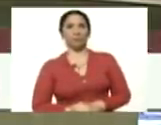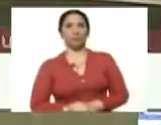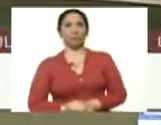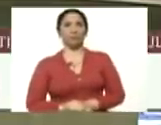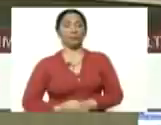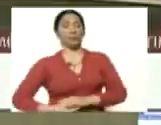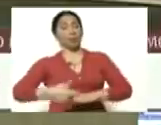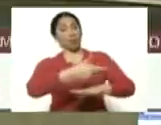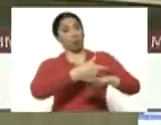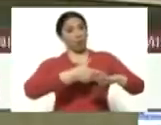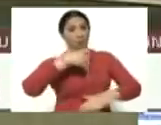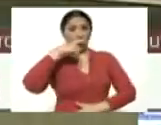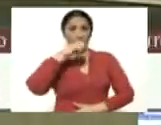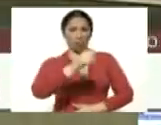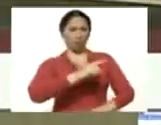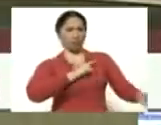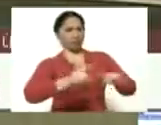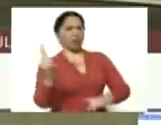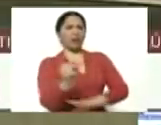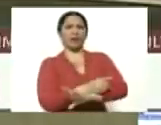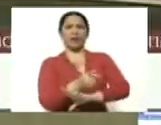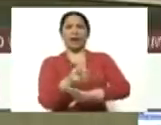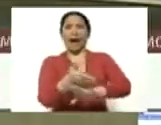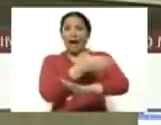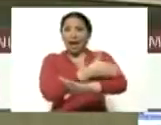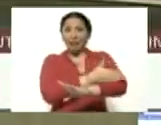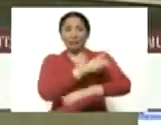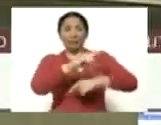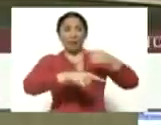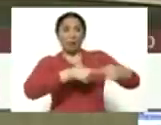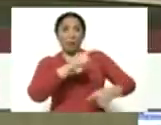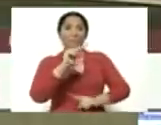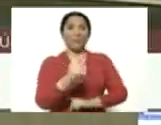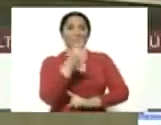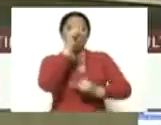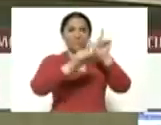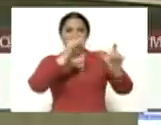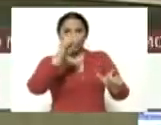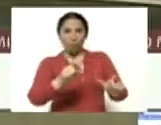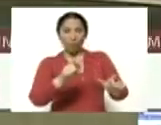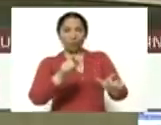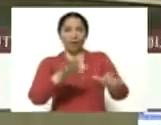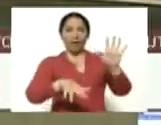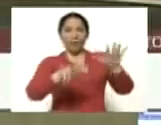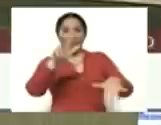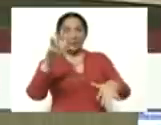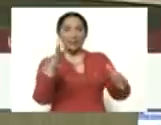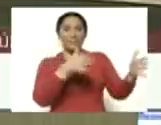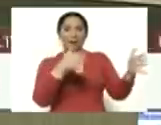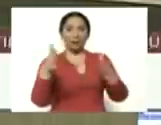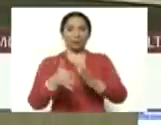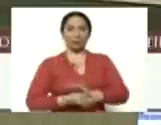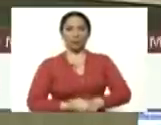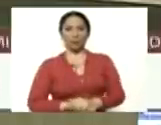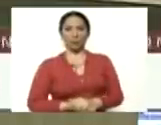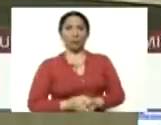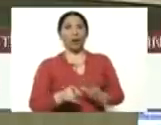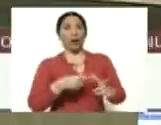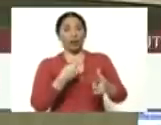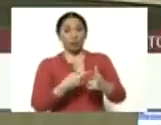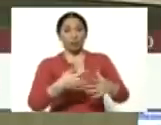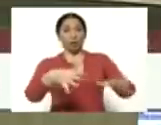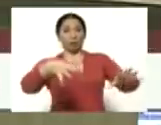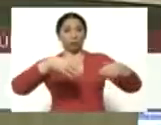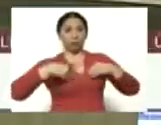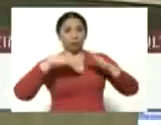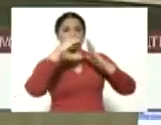El gobierno de Maduro actuó rápidamente luego de los primeros diagnósticos el 13 de marzo, a lo que se atribuye la